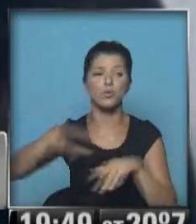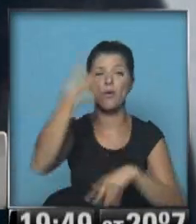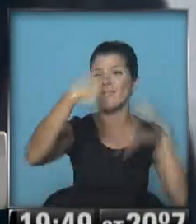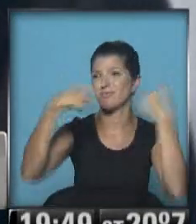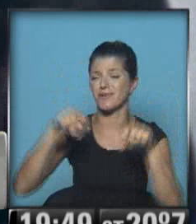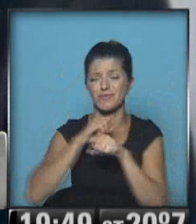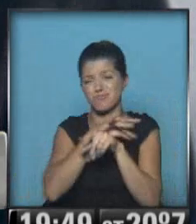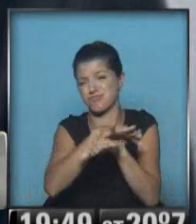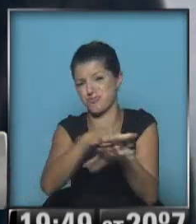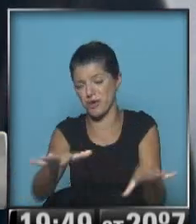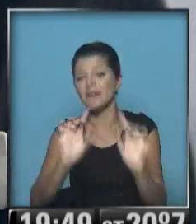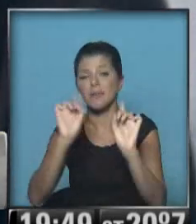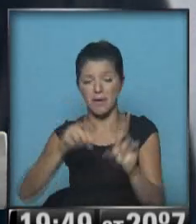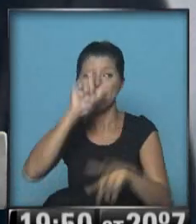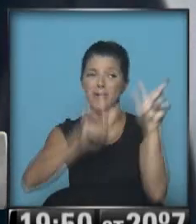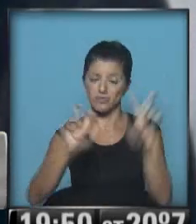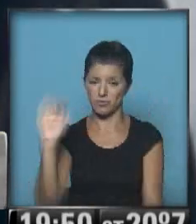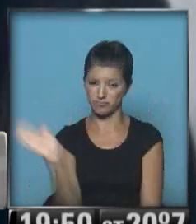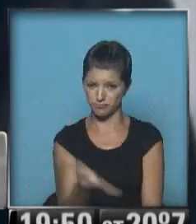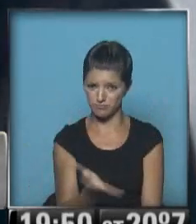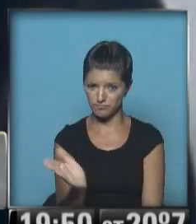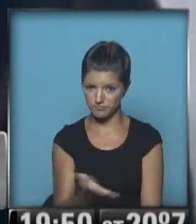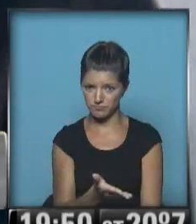país y a mucha gente